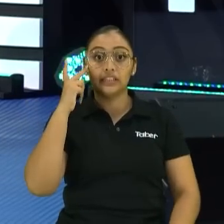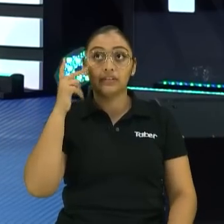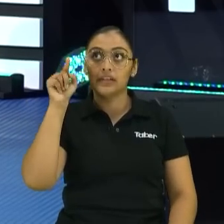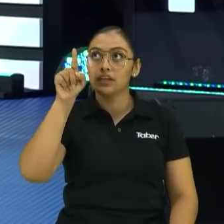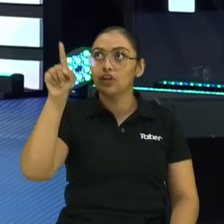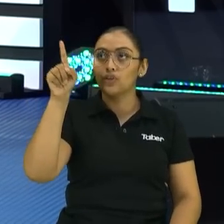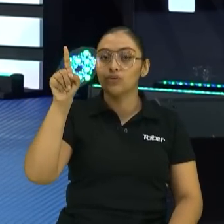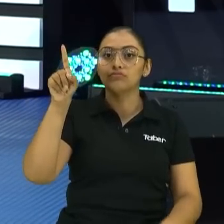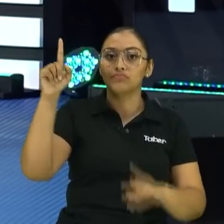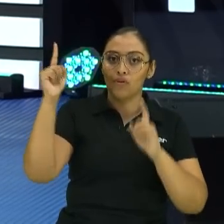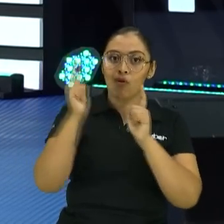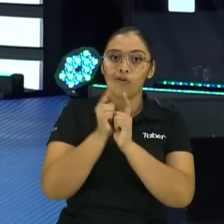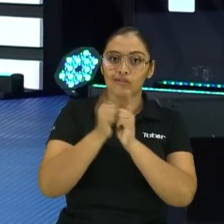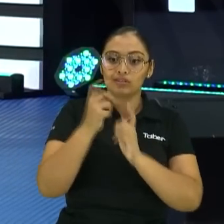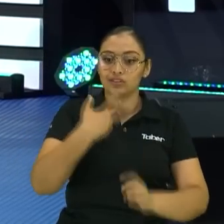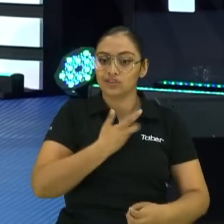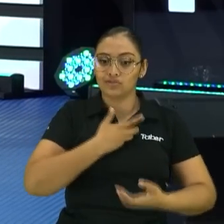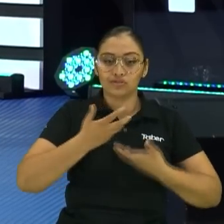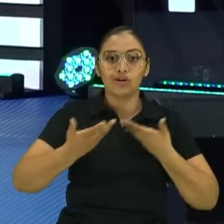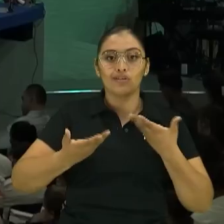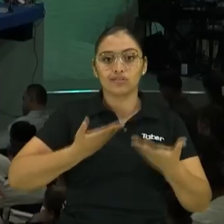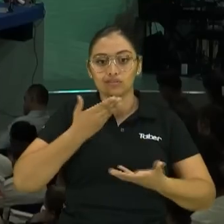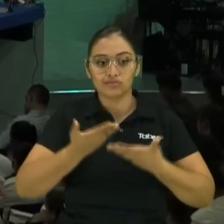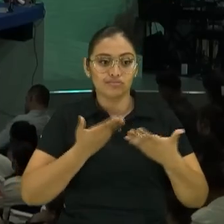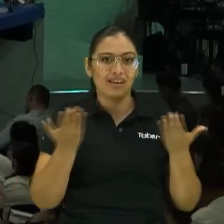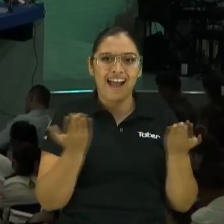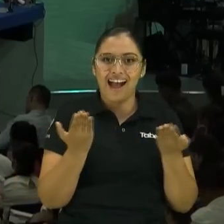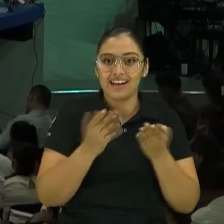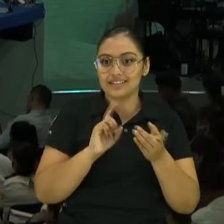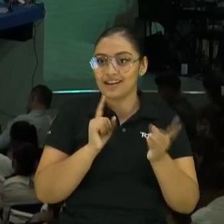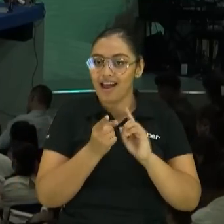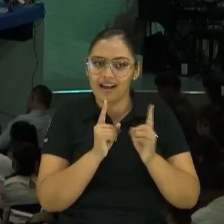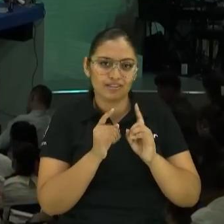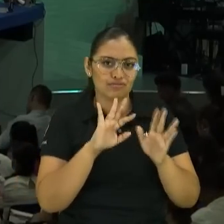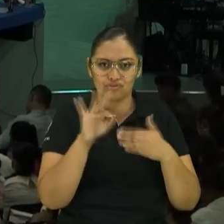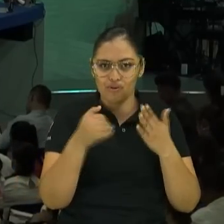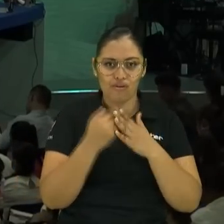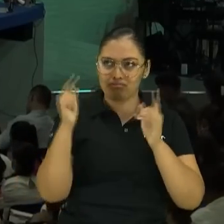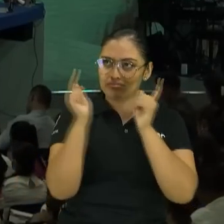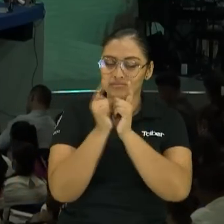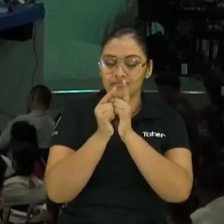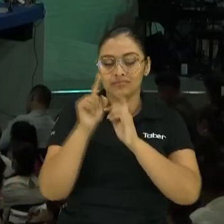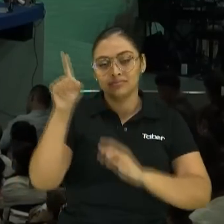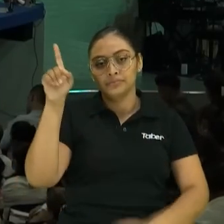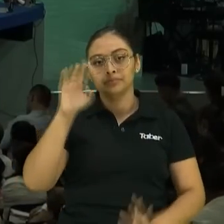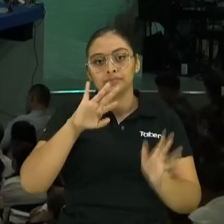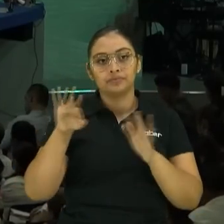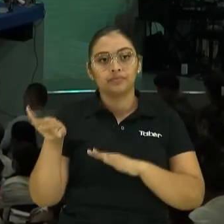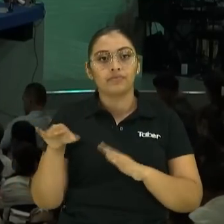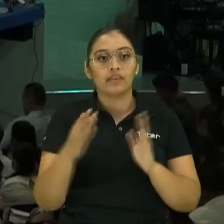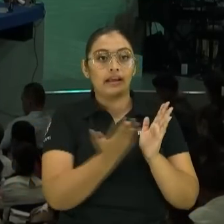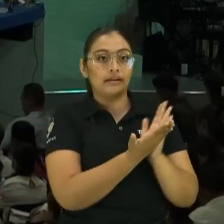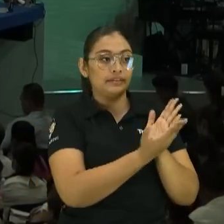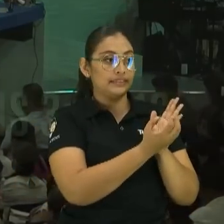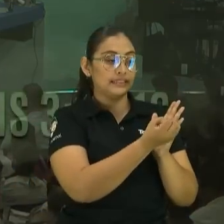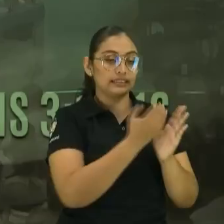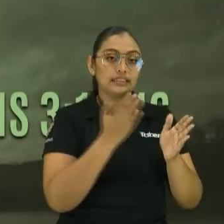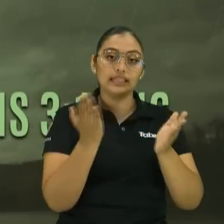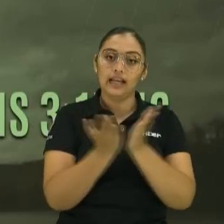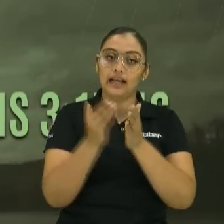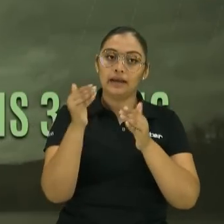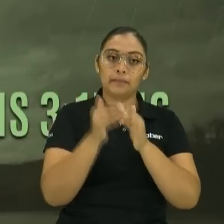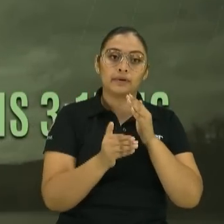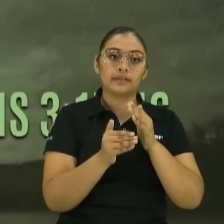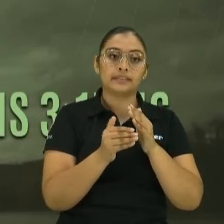vaya conmigo Apocalipsis capítulo tres versículo 15 y 16 dice la palabra yo conozco tus obras y nos describe Qué dice